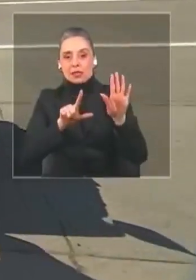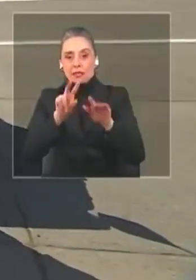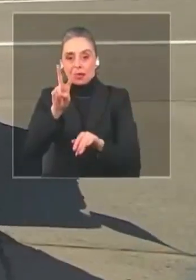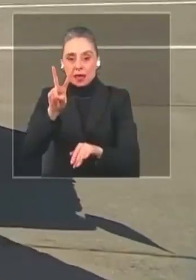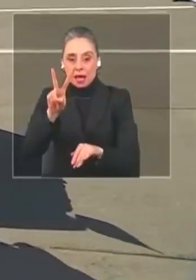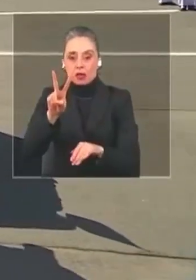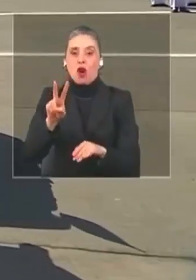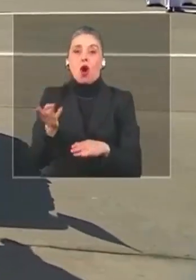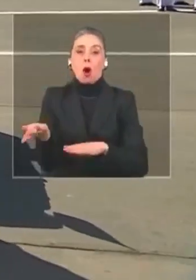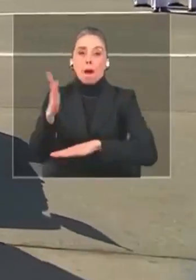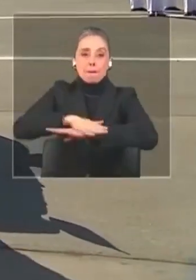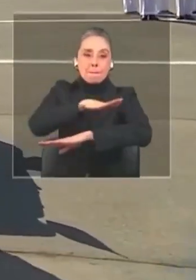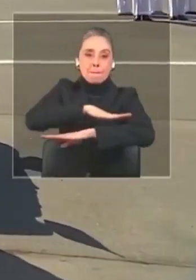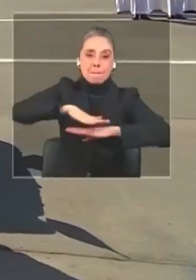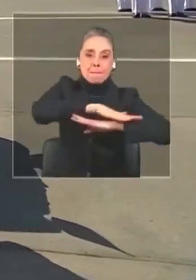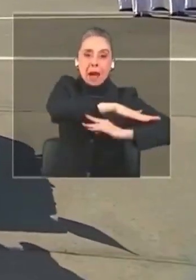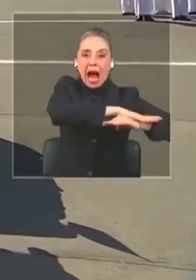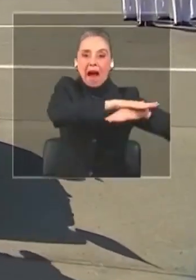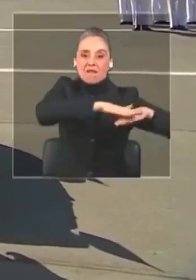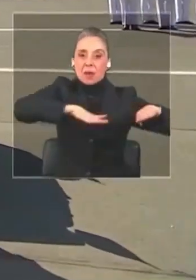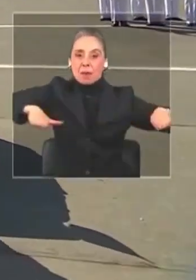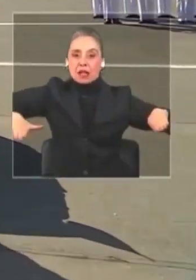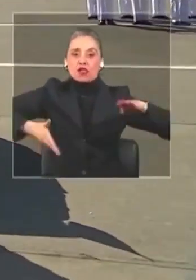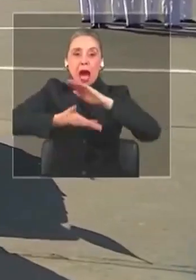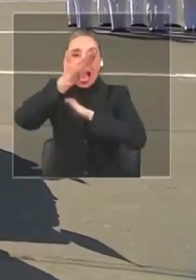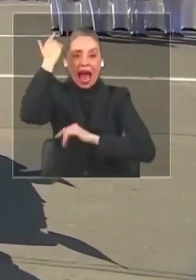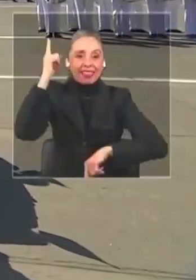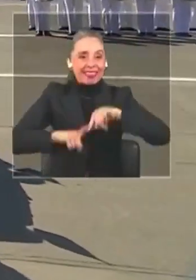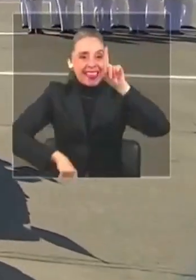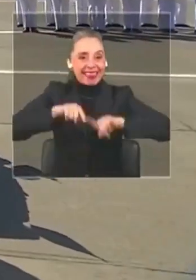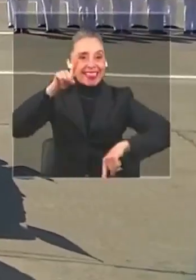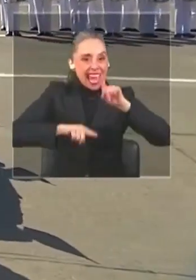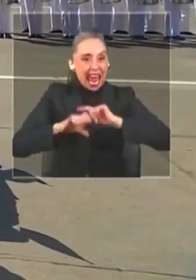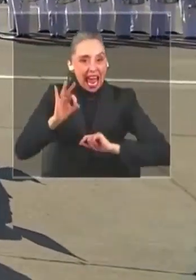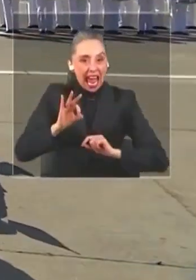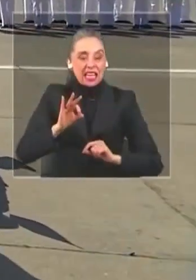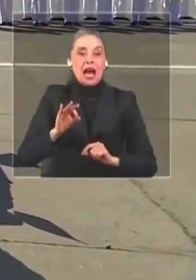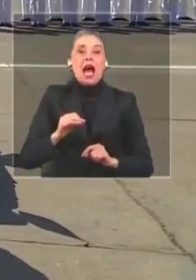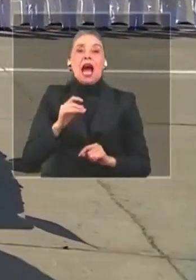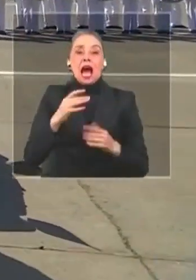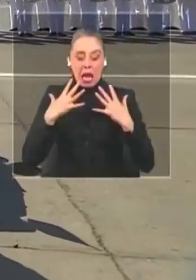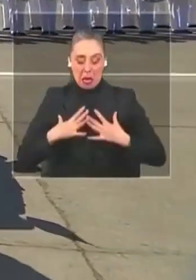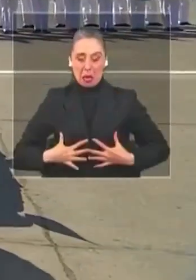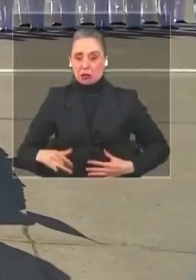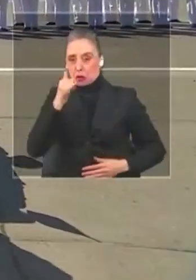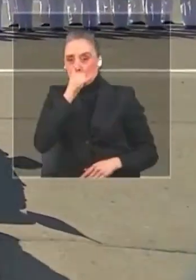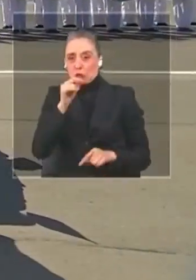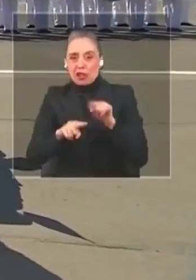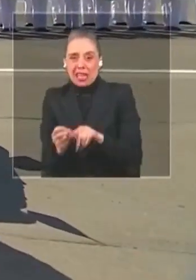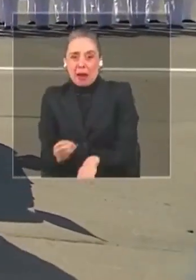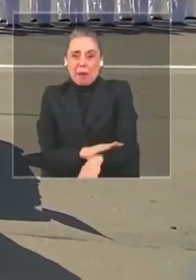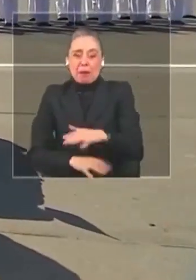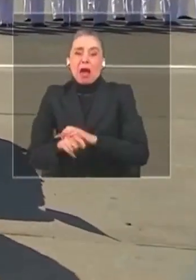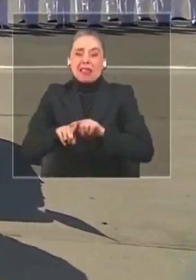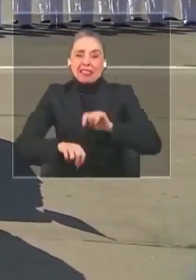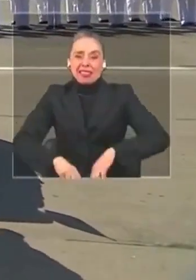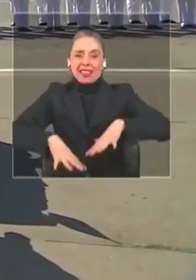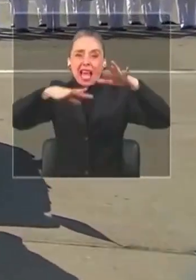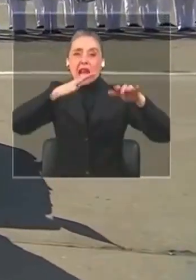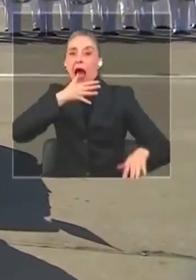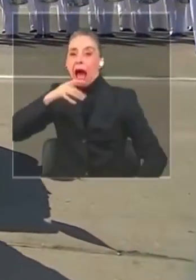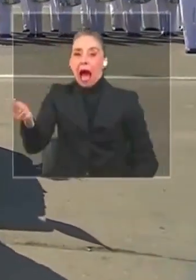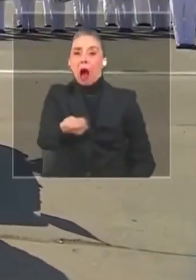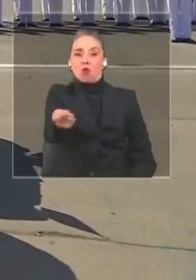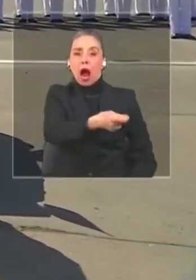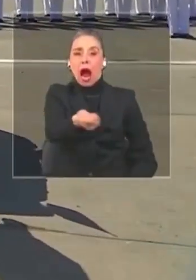está pavimentada acá en el Parque O'Higgins. Antes esto era pura tierra, se manchaban los uniformes, era un tierral, había que mojar